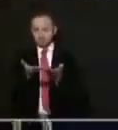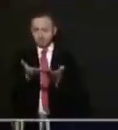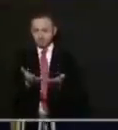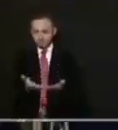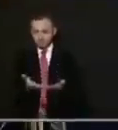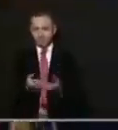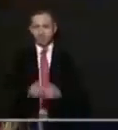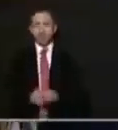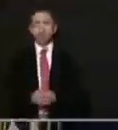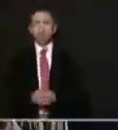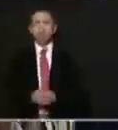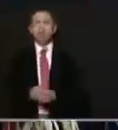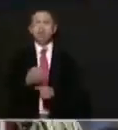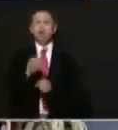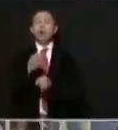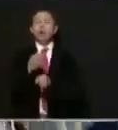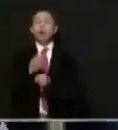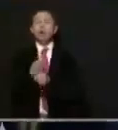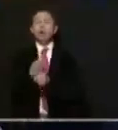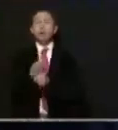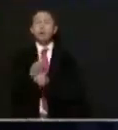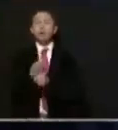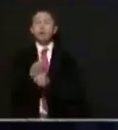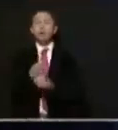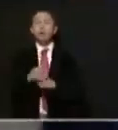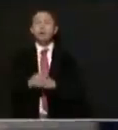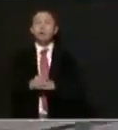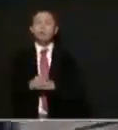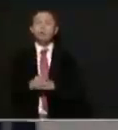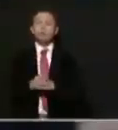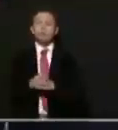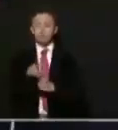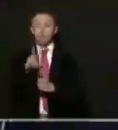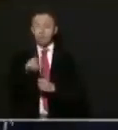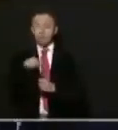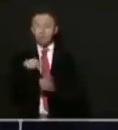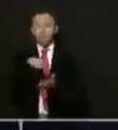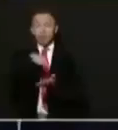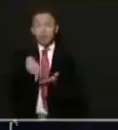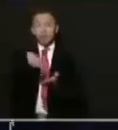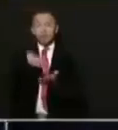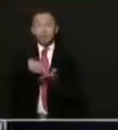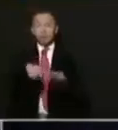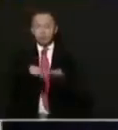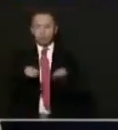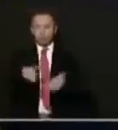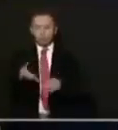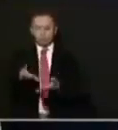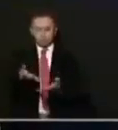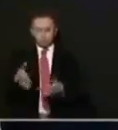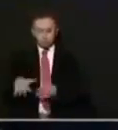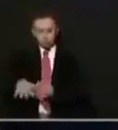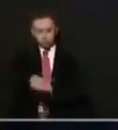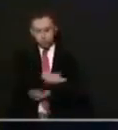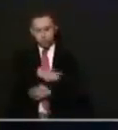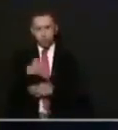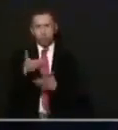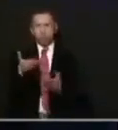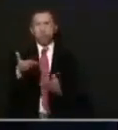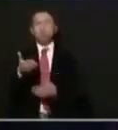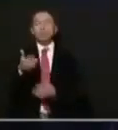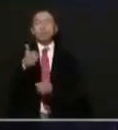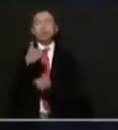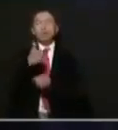Vamos a sacralizar. De hecho, este espacio vamos a invocar y saludar a los